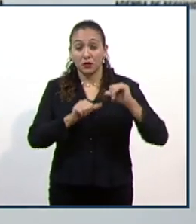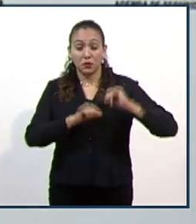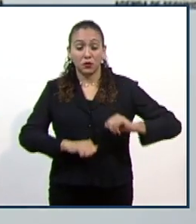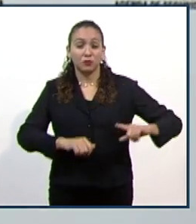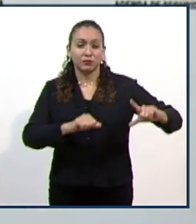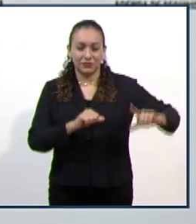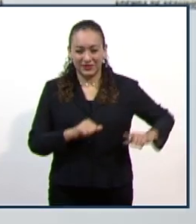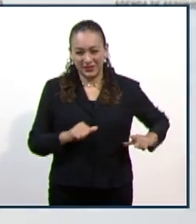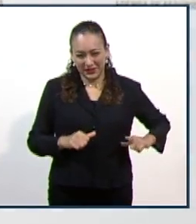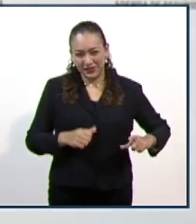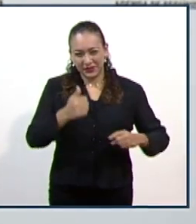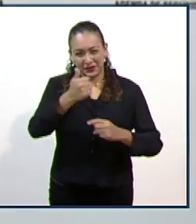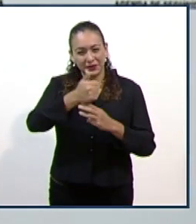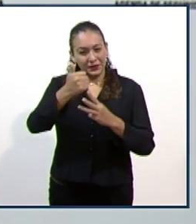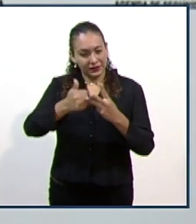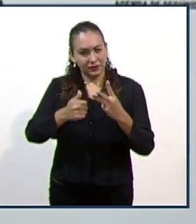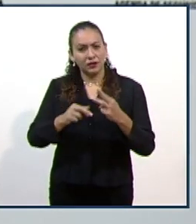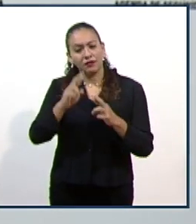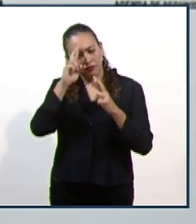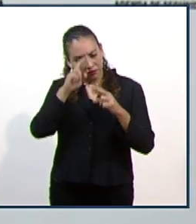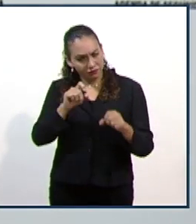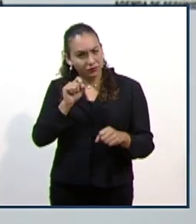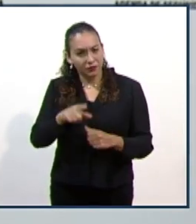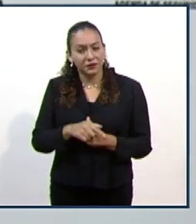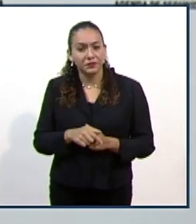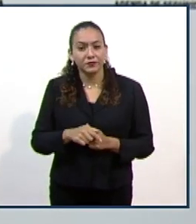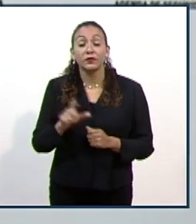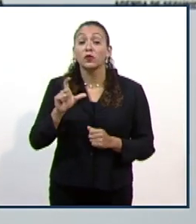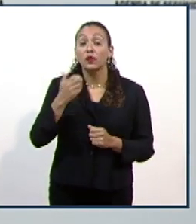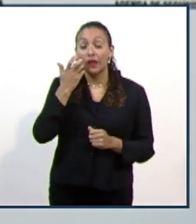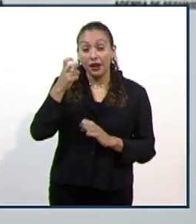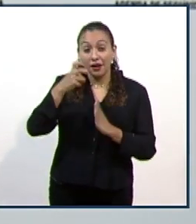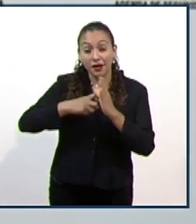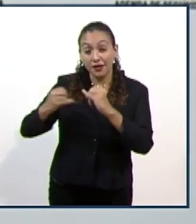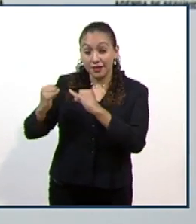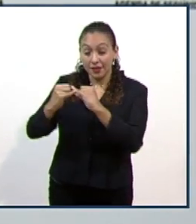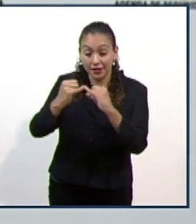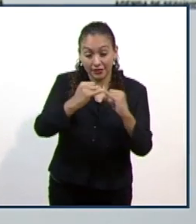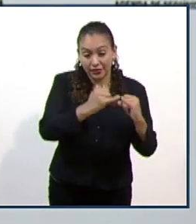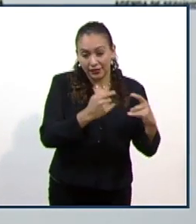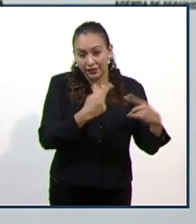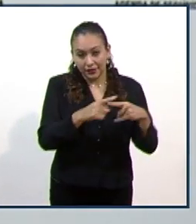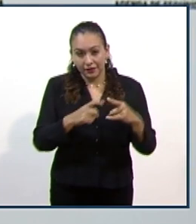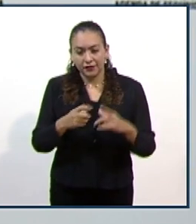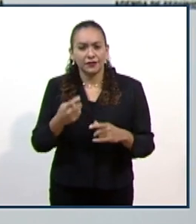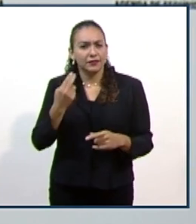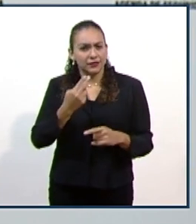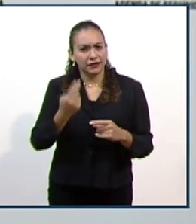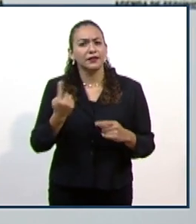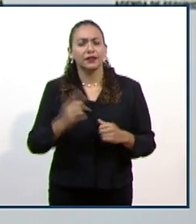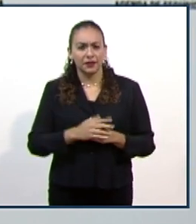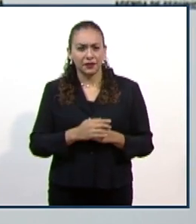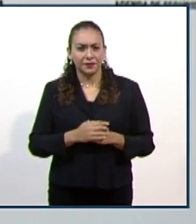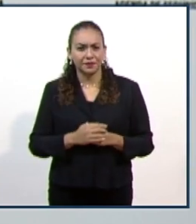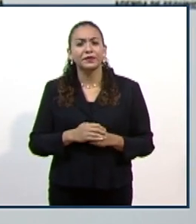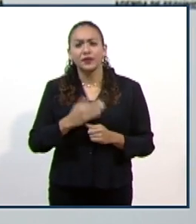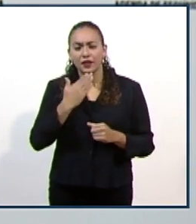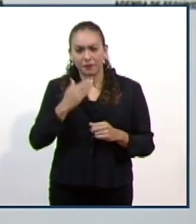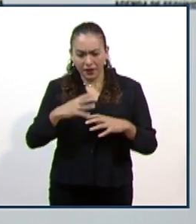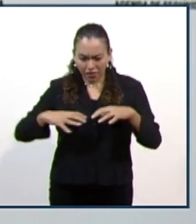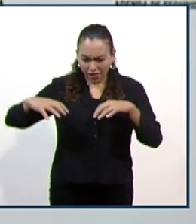y la independencia judicial. Cualquier reforma al Poder Judicial Federal debería apuntar a su consolidación como un verdadero sistema de